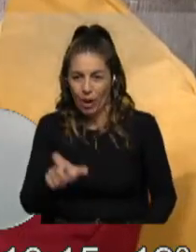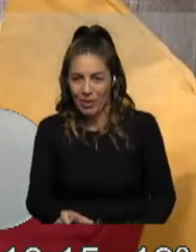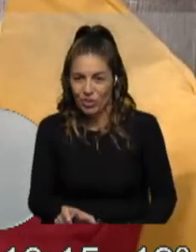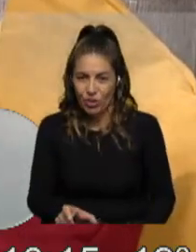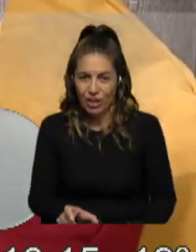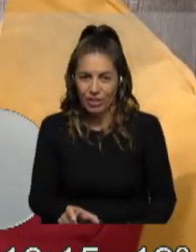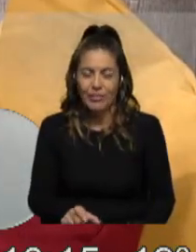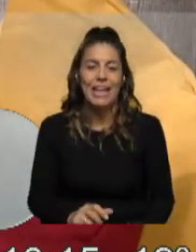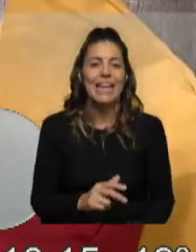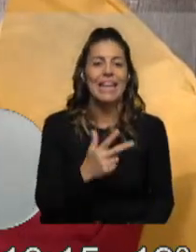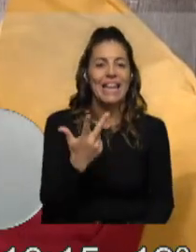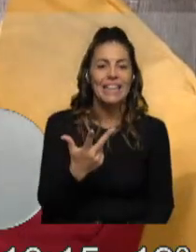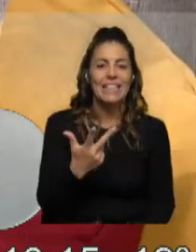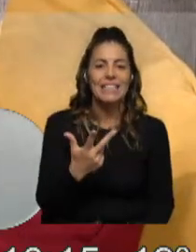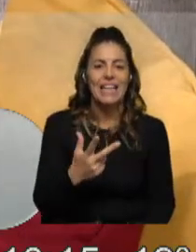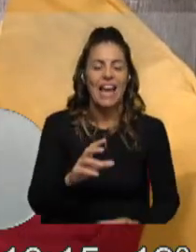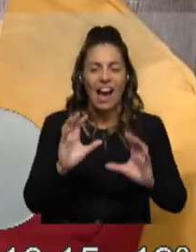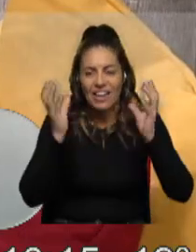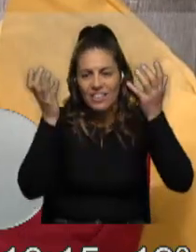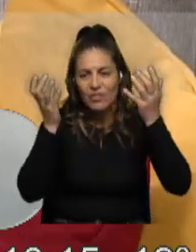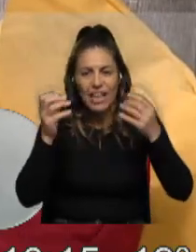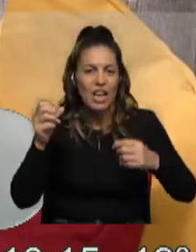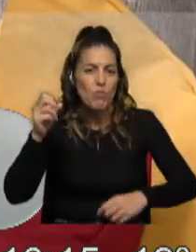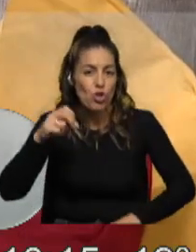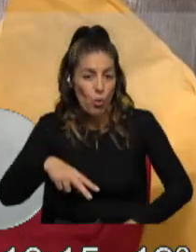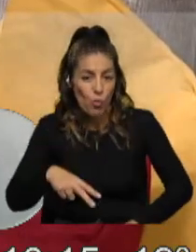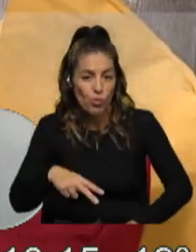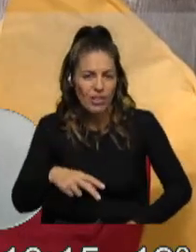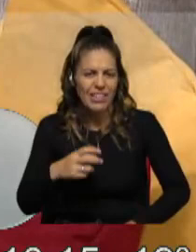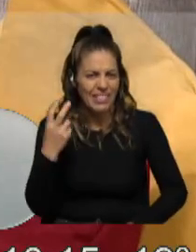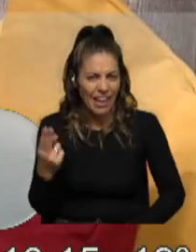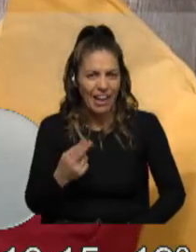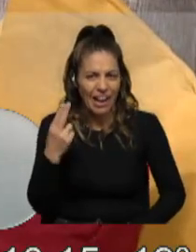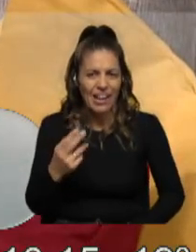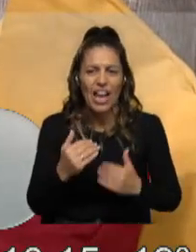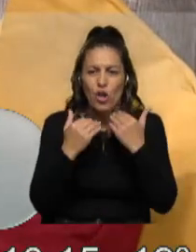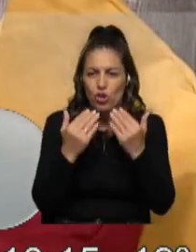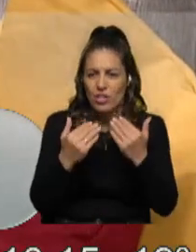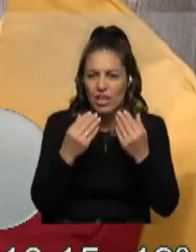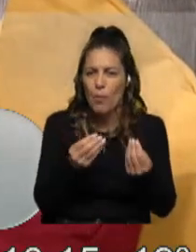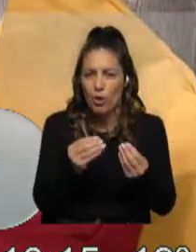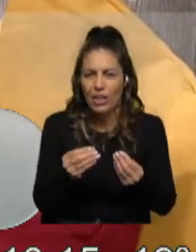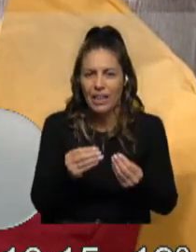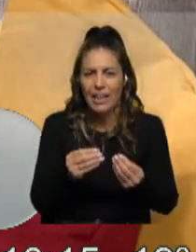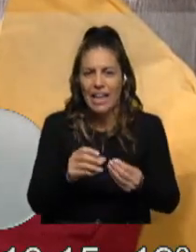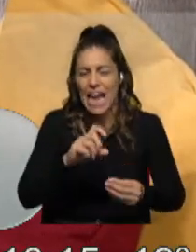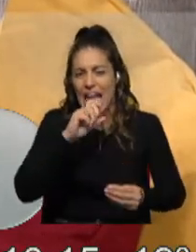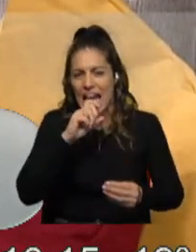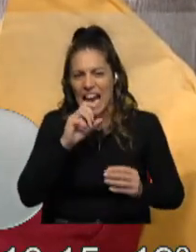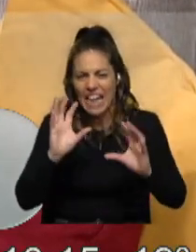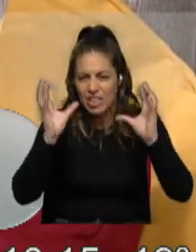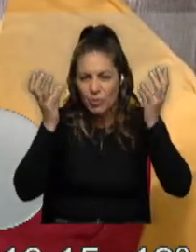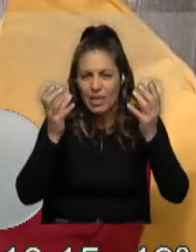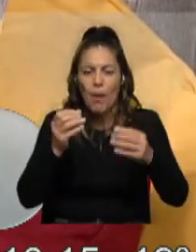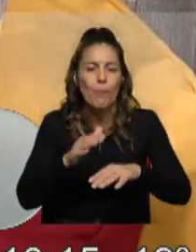muy común, es muy extraña y que no se sabe bien por qué, y cada gato tiene su umbral, es la agresividad por caricia. Nosotros